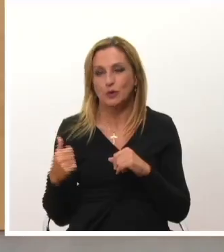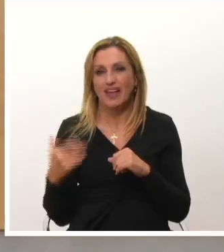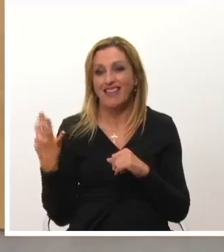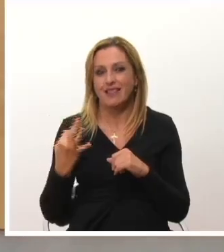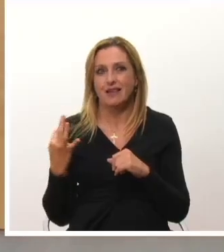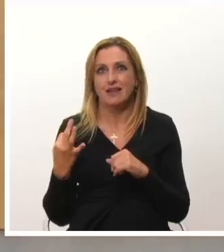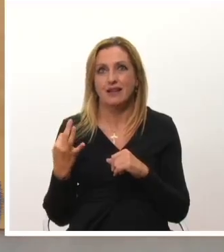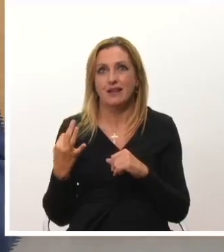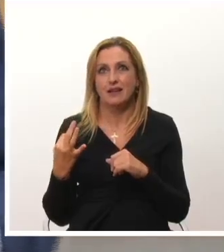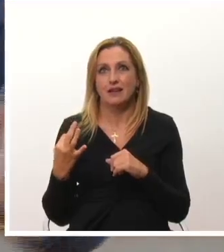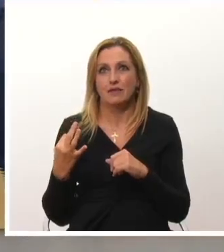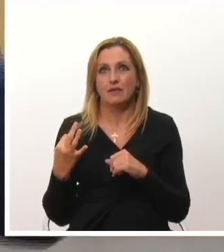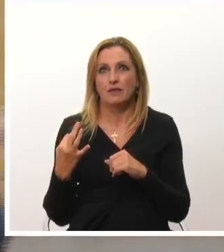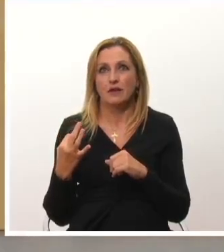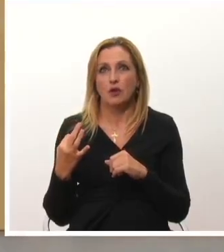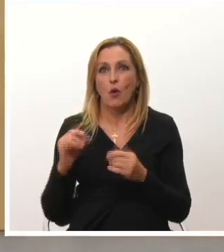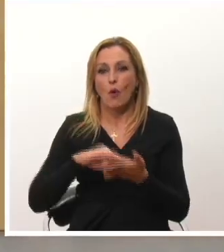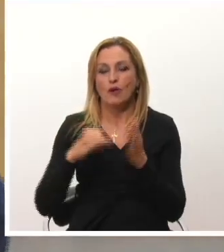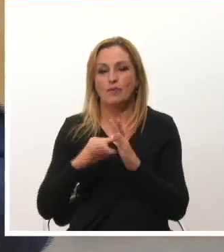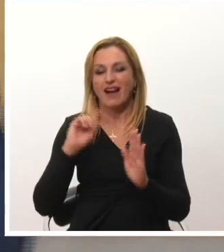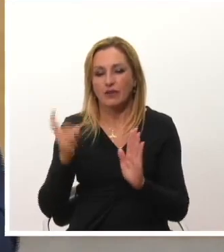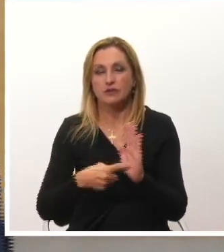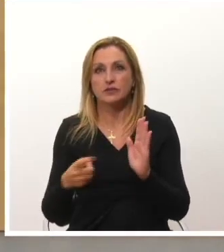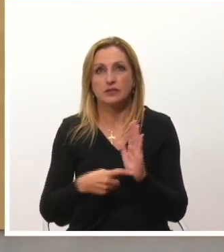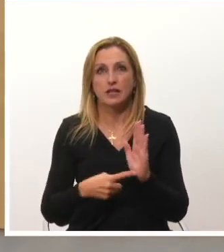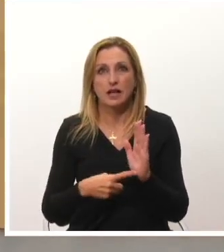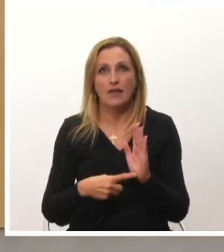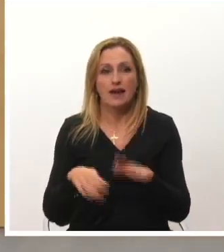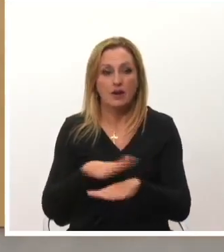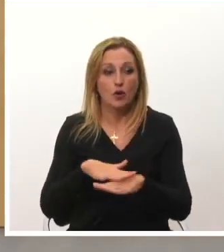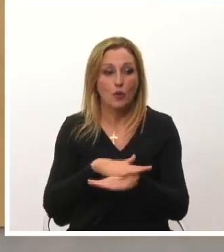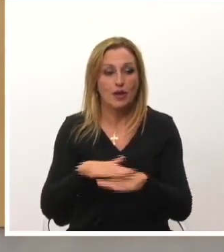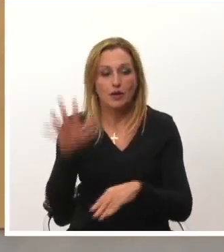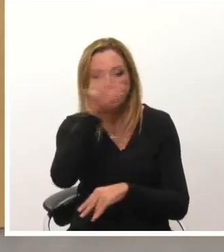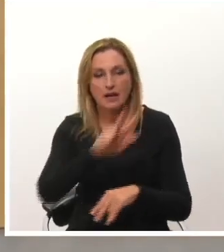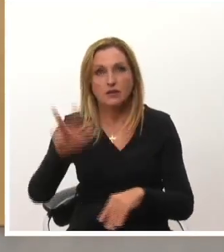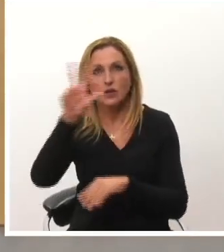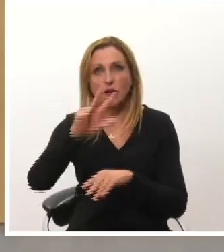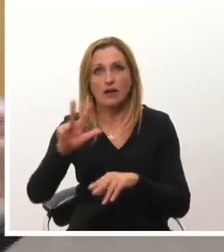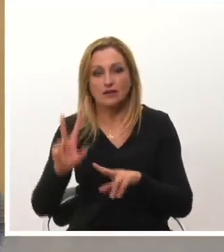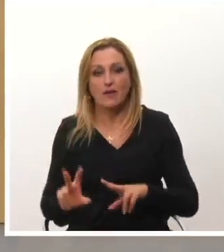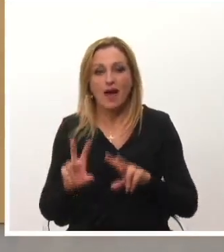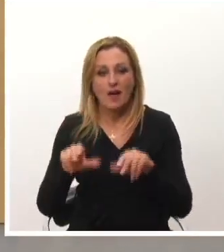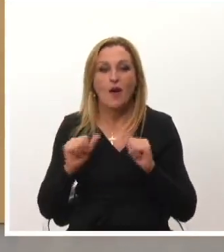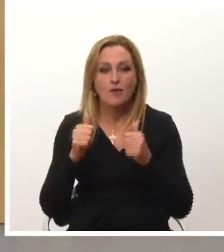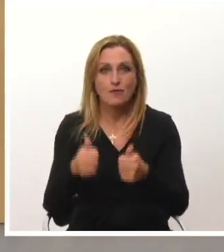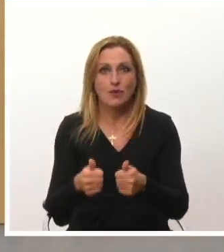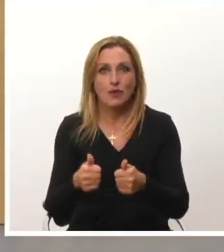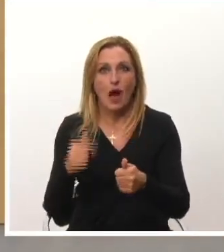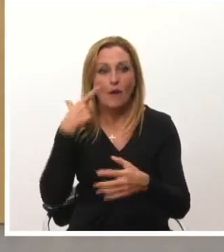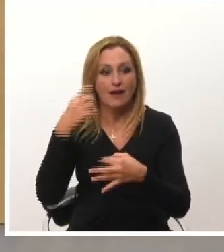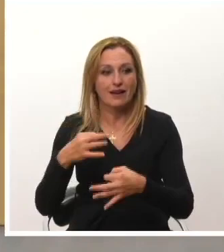no solamente con ese plan integral que ha probado el gobierno de la nación y que se va a poner en marcha dentro de poco o sea que es ya una realidad